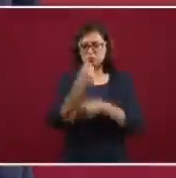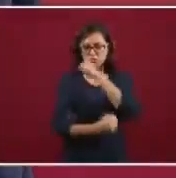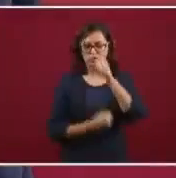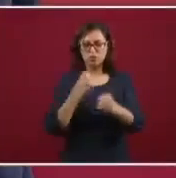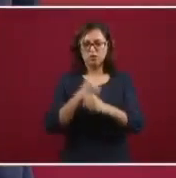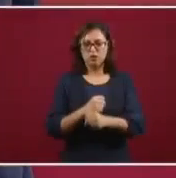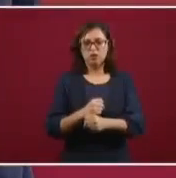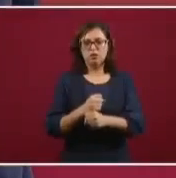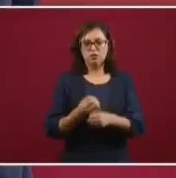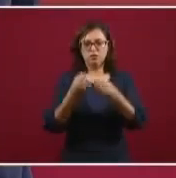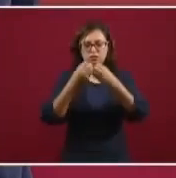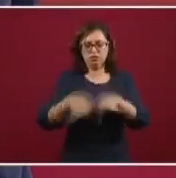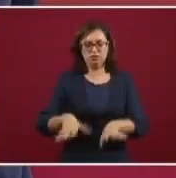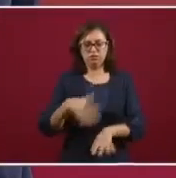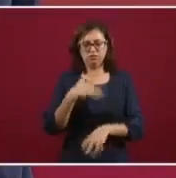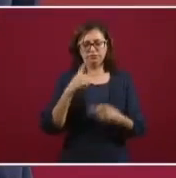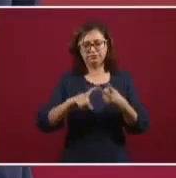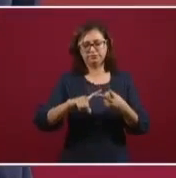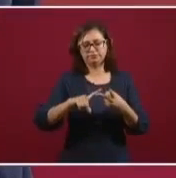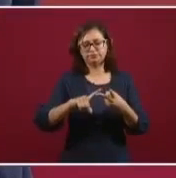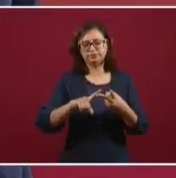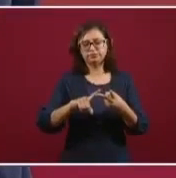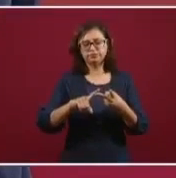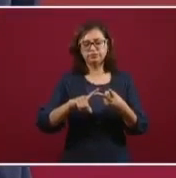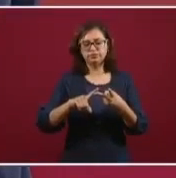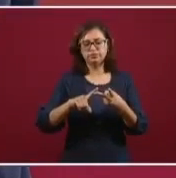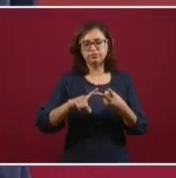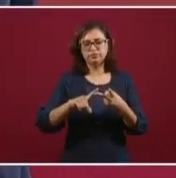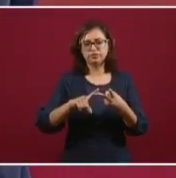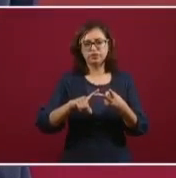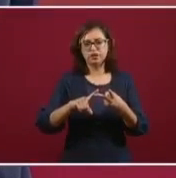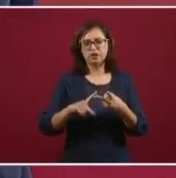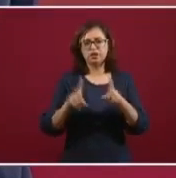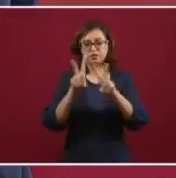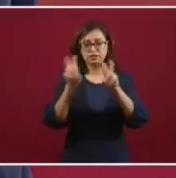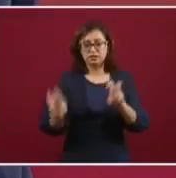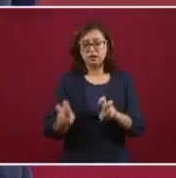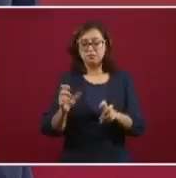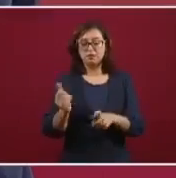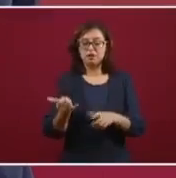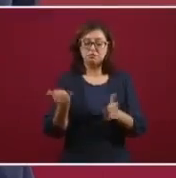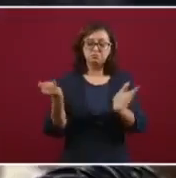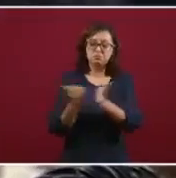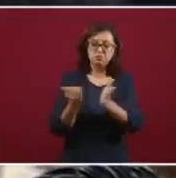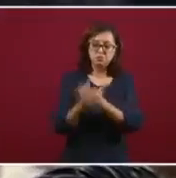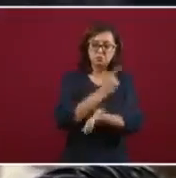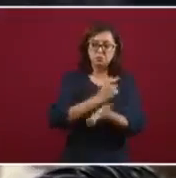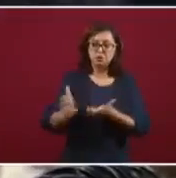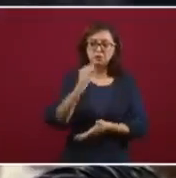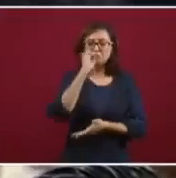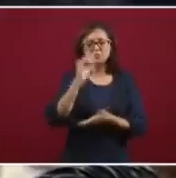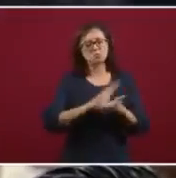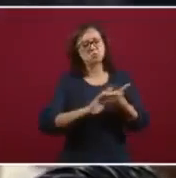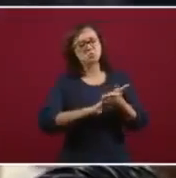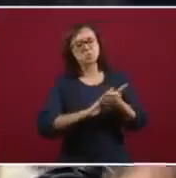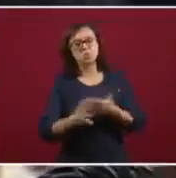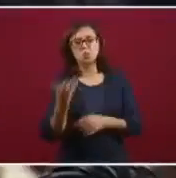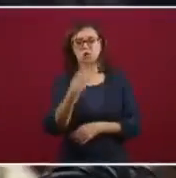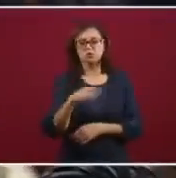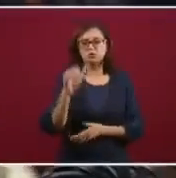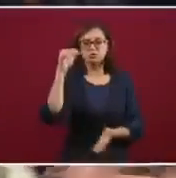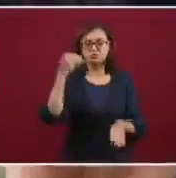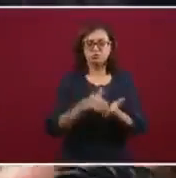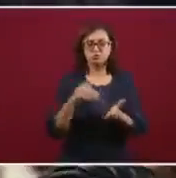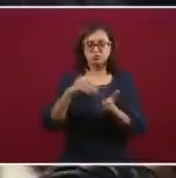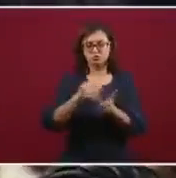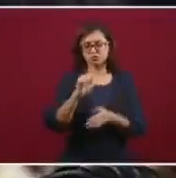esa es una proyección. Y en el caso de las condonaciones nos hablaba de 400 mil millones de pesos en 12